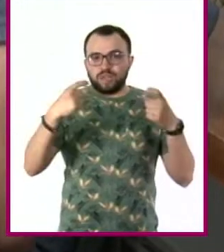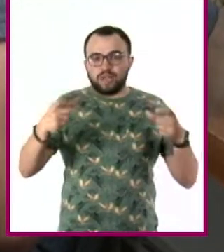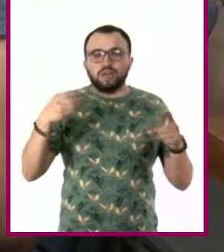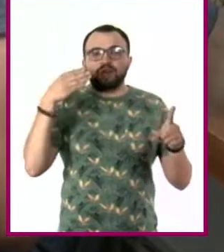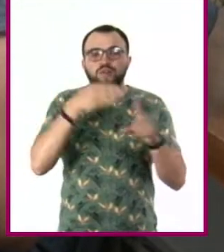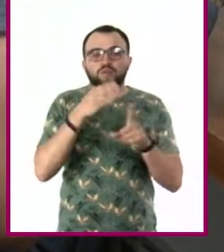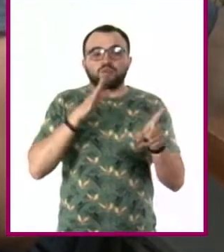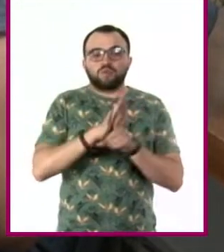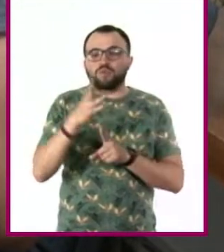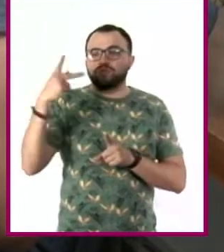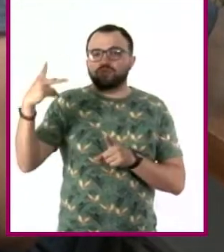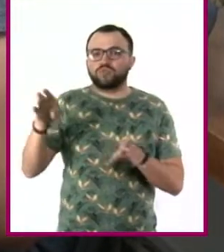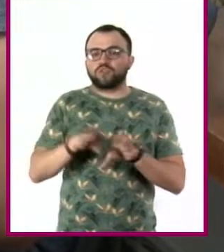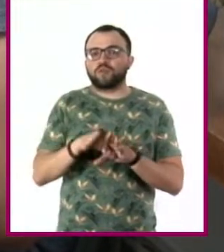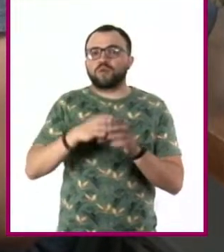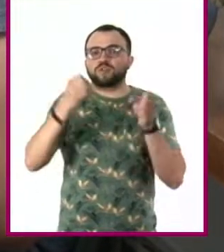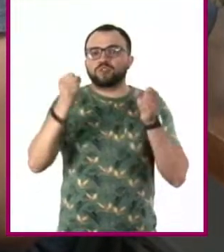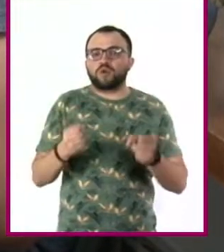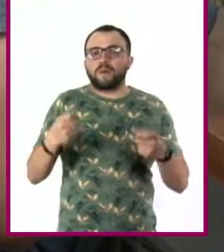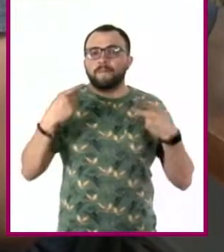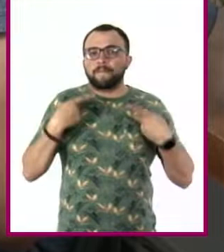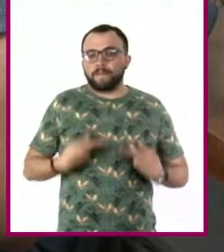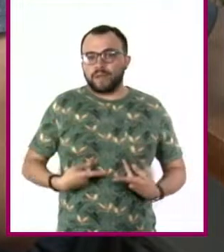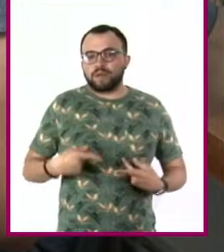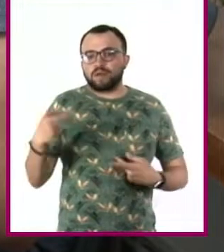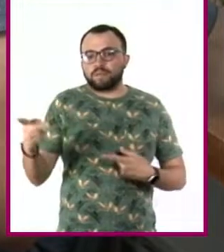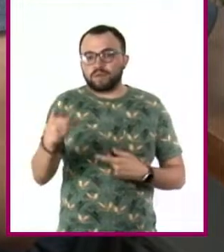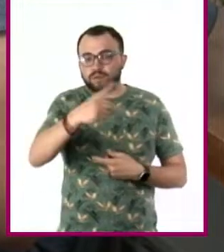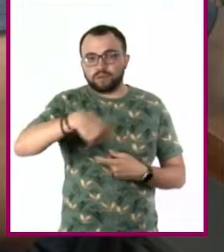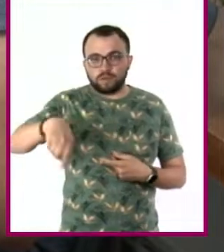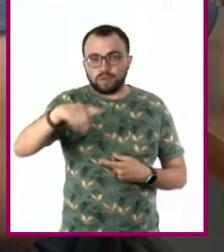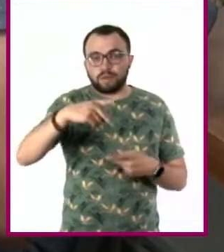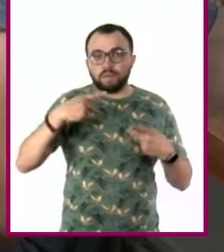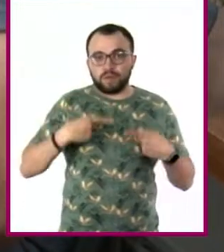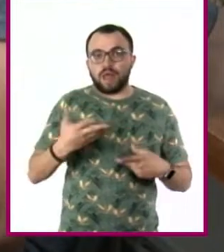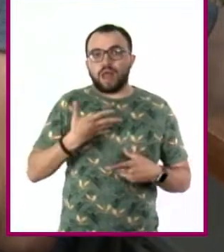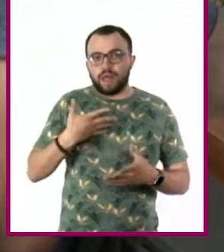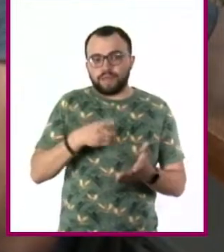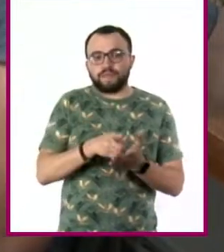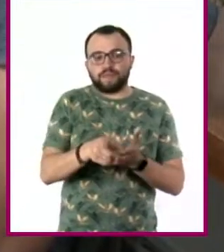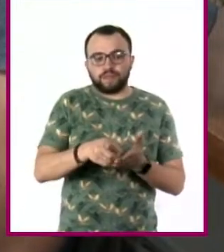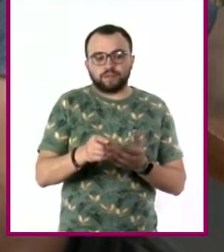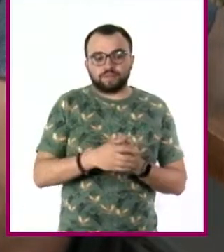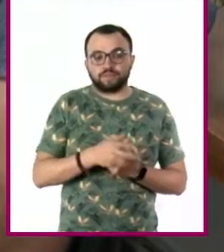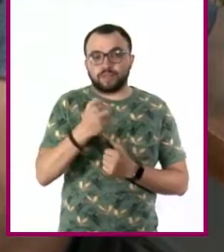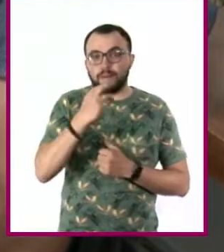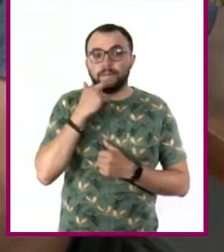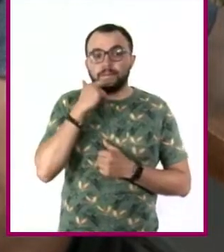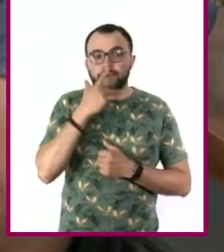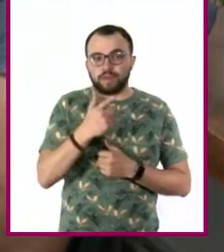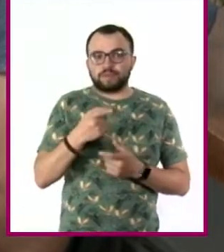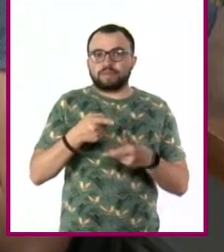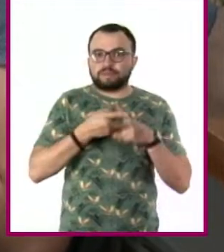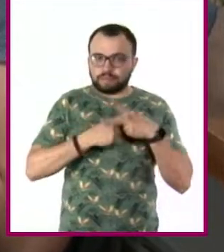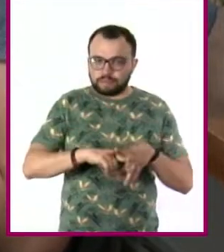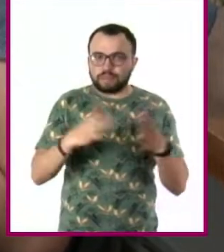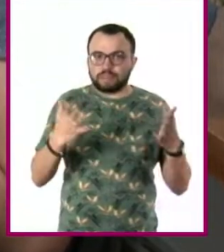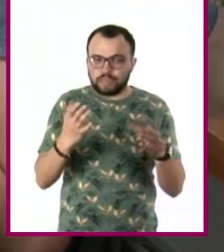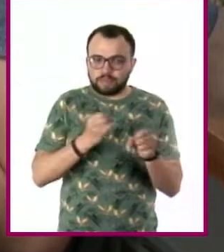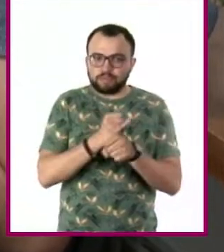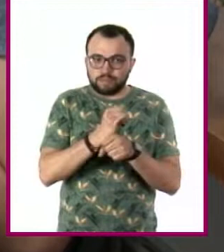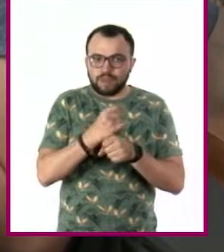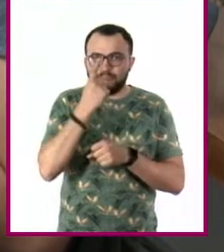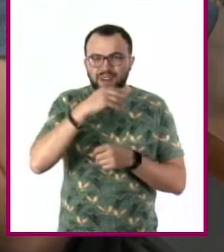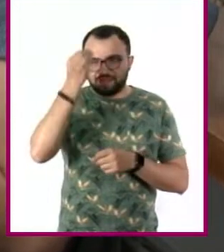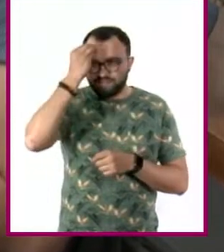mencionas sería la seguridad personal y pública a la que toda persona tiene derecho. Es mejor que empiecen a investigar para que se quiten